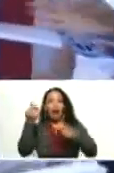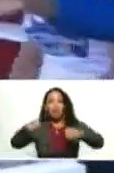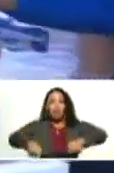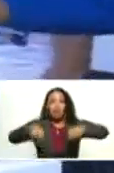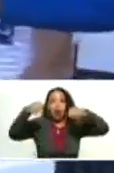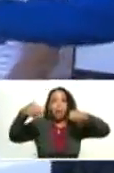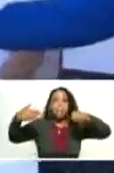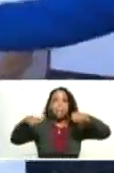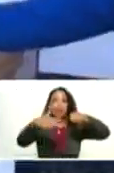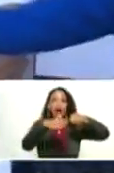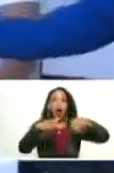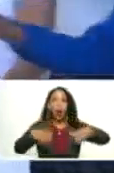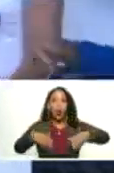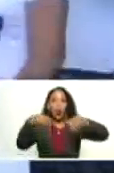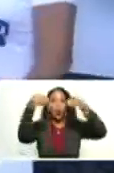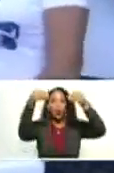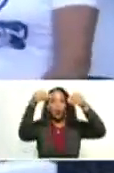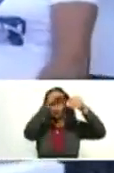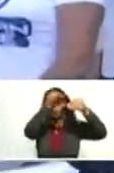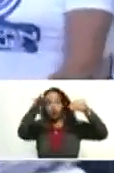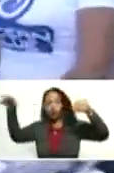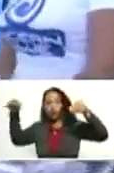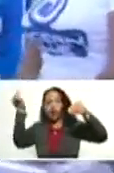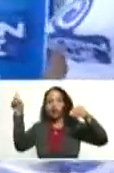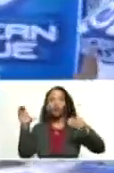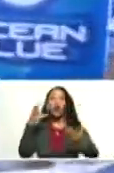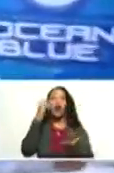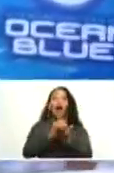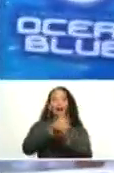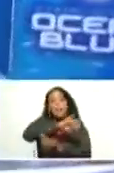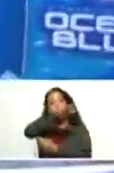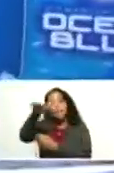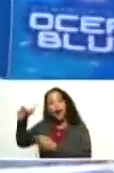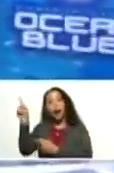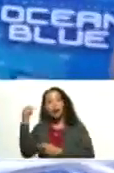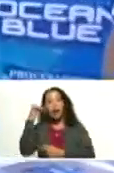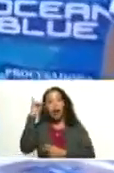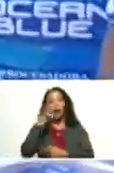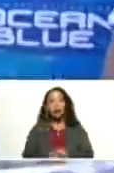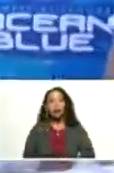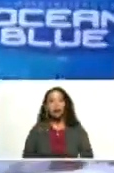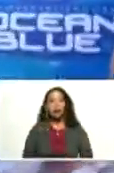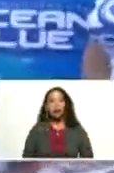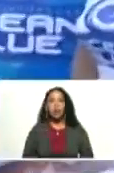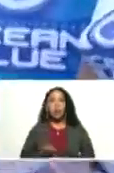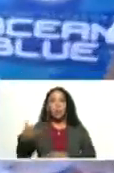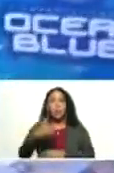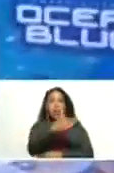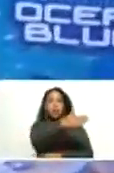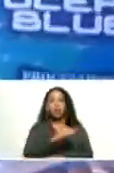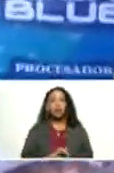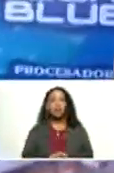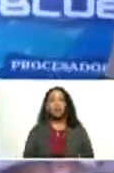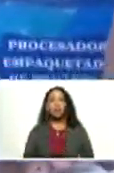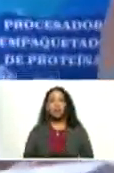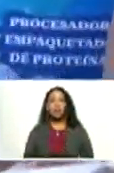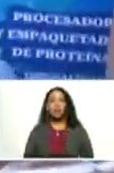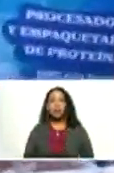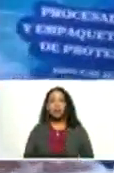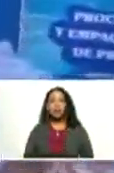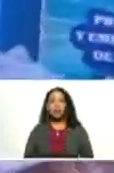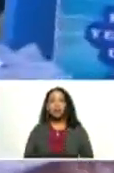pescados al vacío. Esto está ubicado en Catialamar, específicamente este emprendimiento. Empaquetadora de pescado al vacío. Pero miren lo fresco que se ve esto, presidente. Mira. Este es